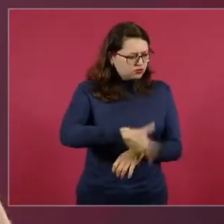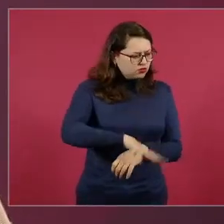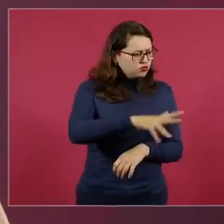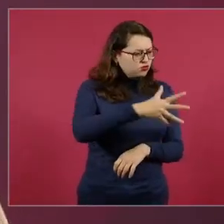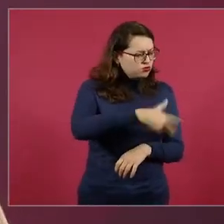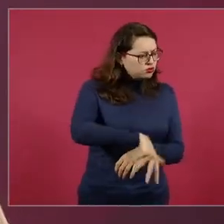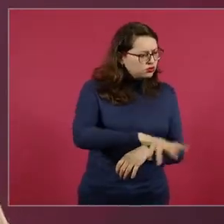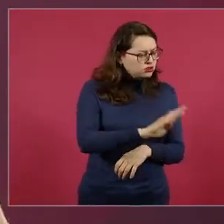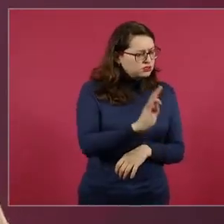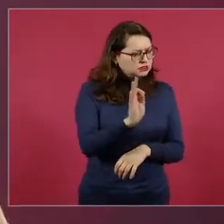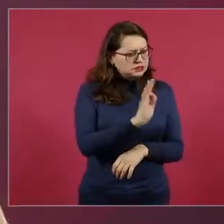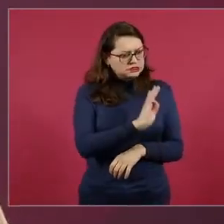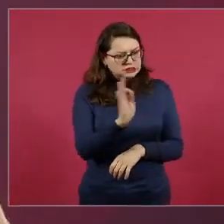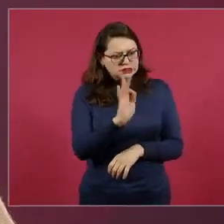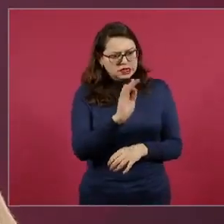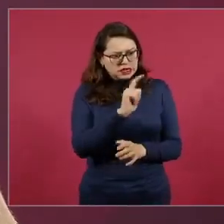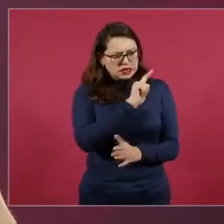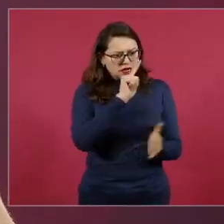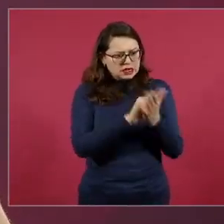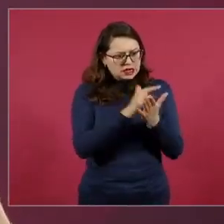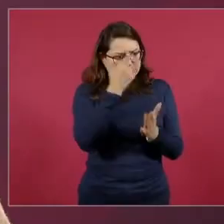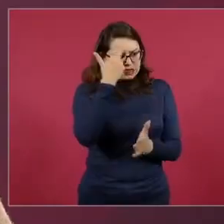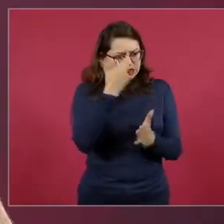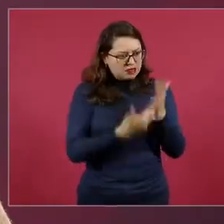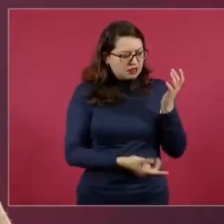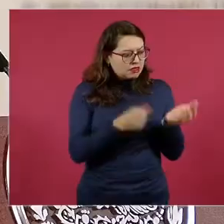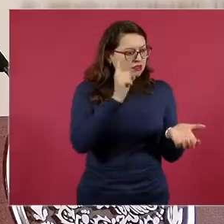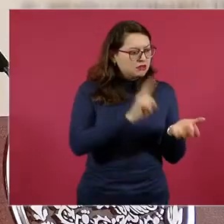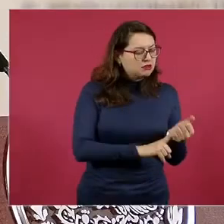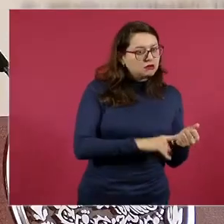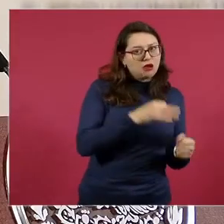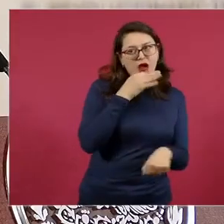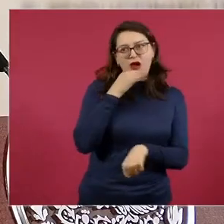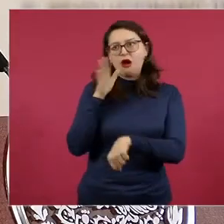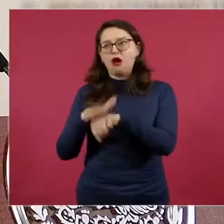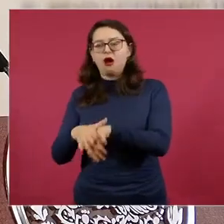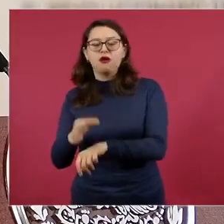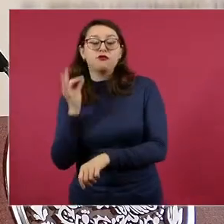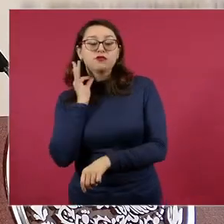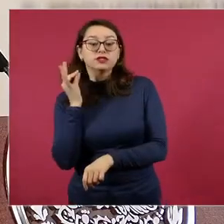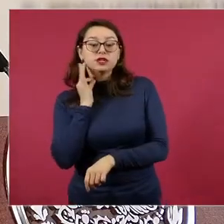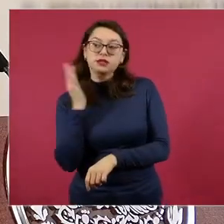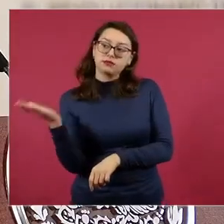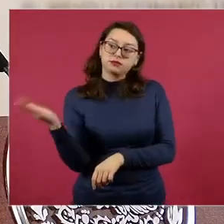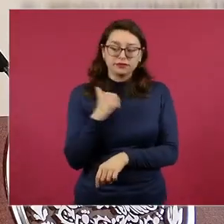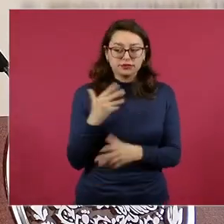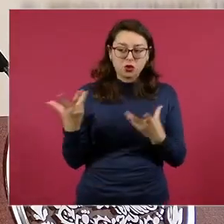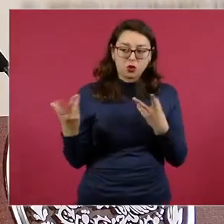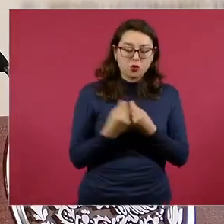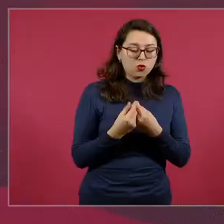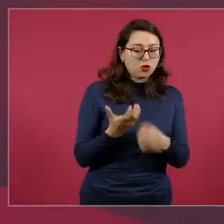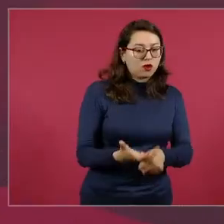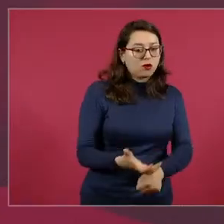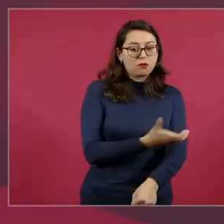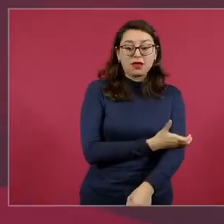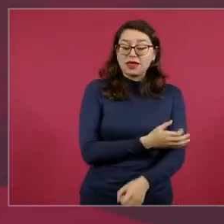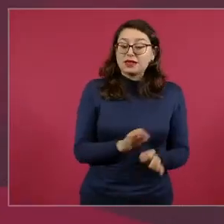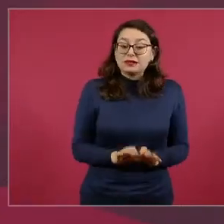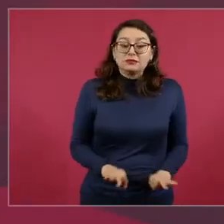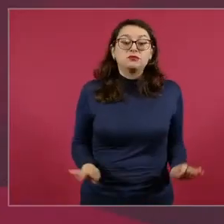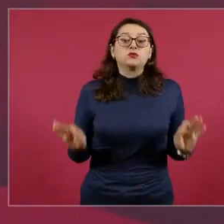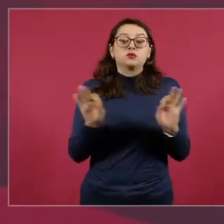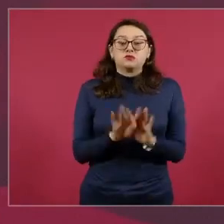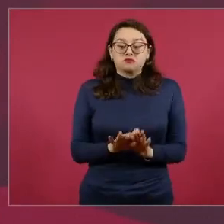puede haber un delito de por medio, es muy importante el que esté presente las fiscalías. Y en